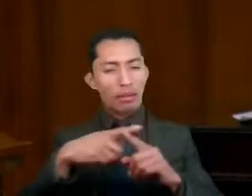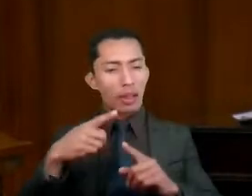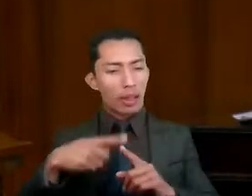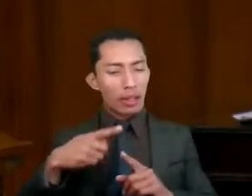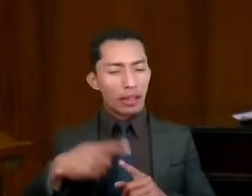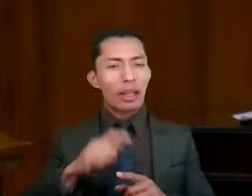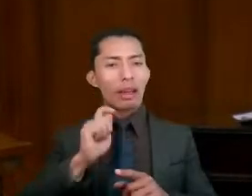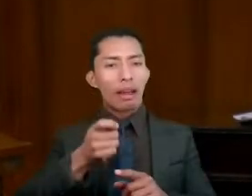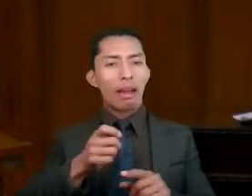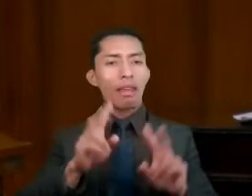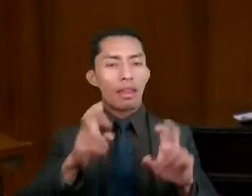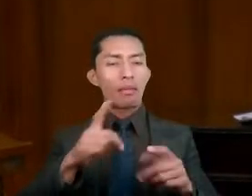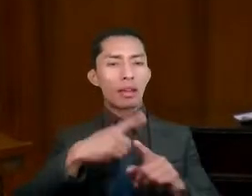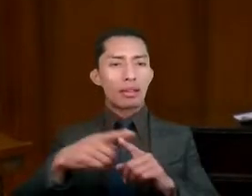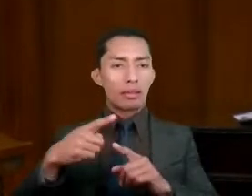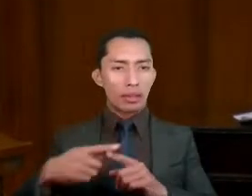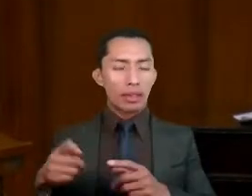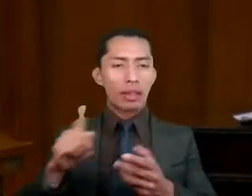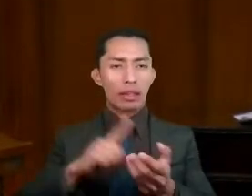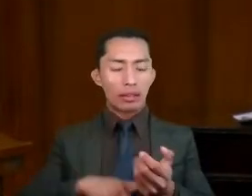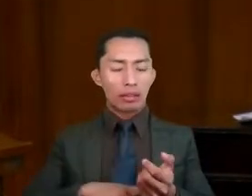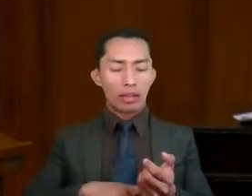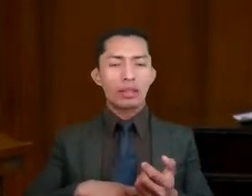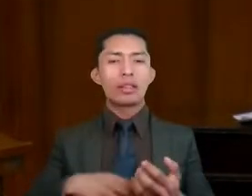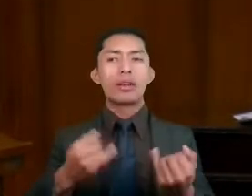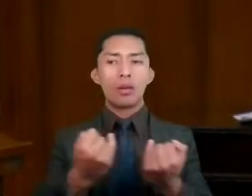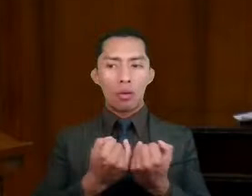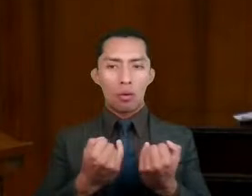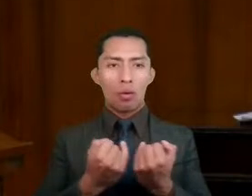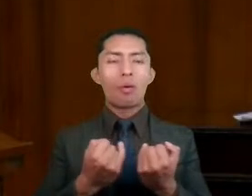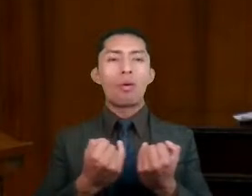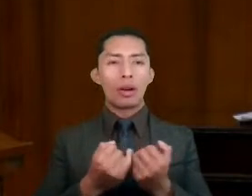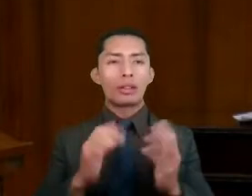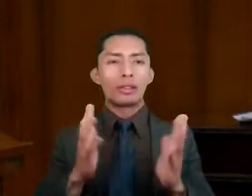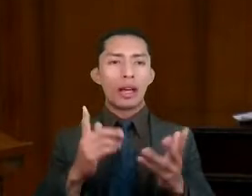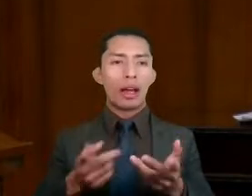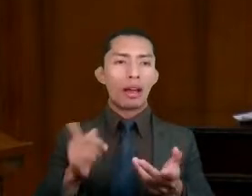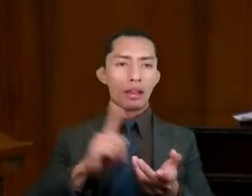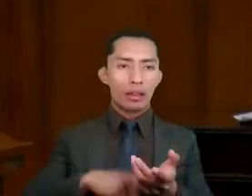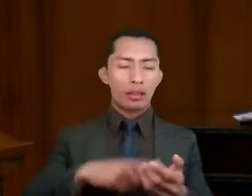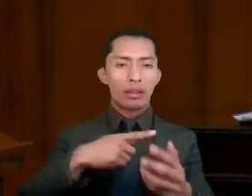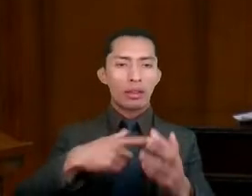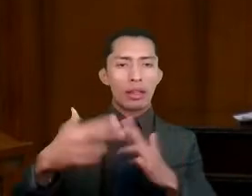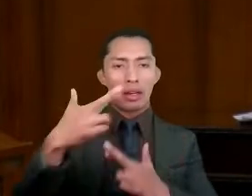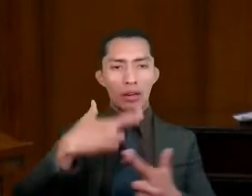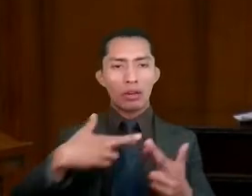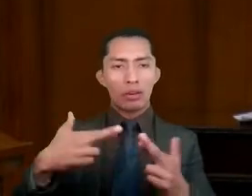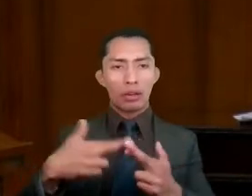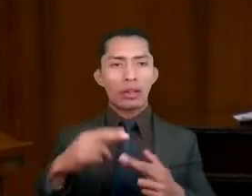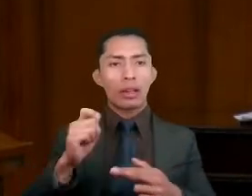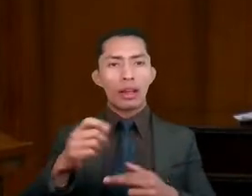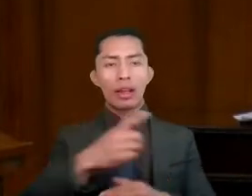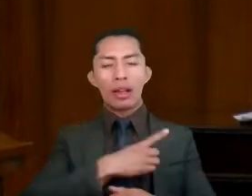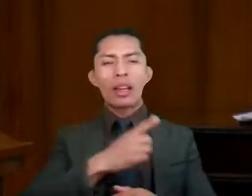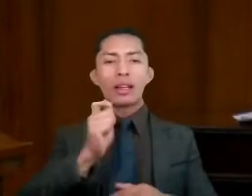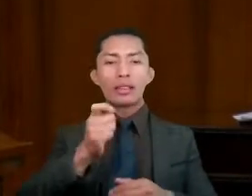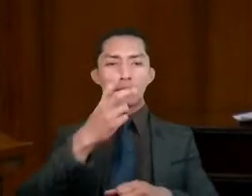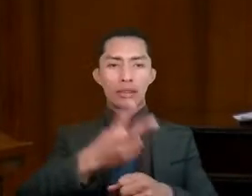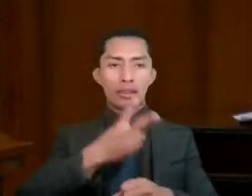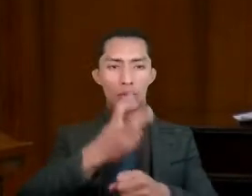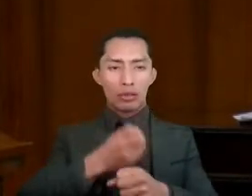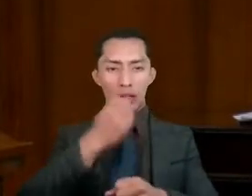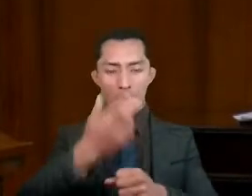los temas que se han dado a cabo. Hemos acercado la administración a las regiones del Estado a través de las